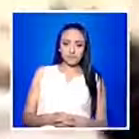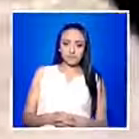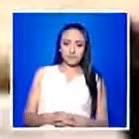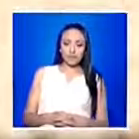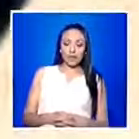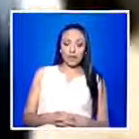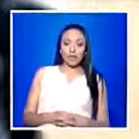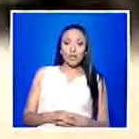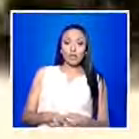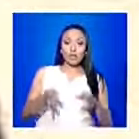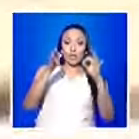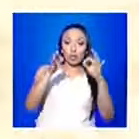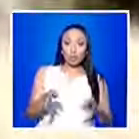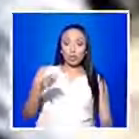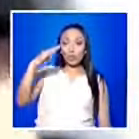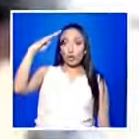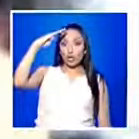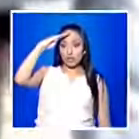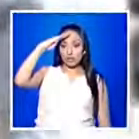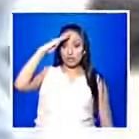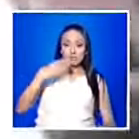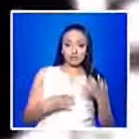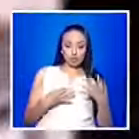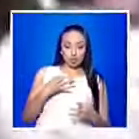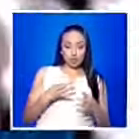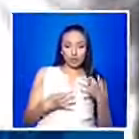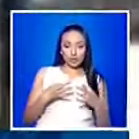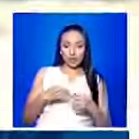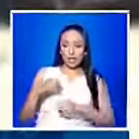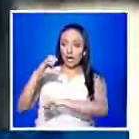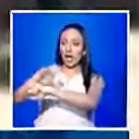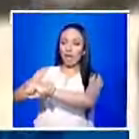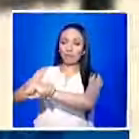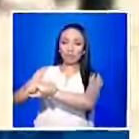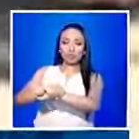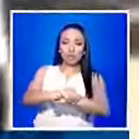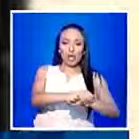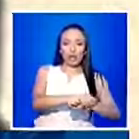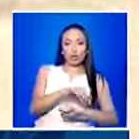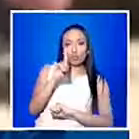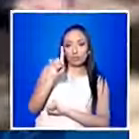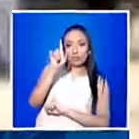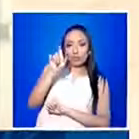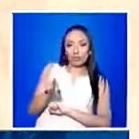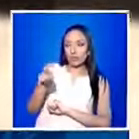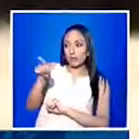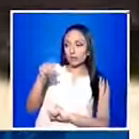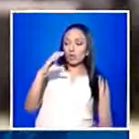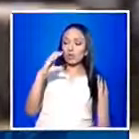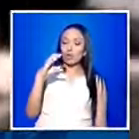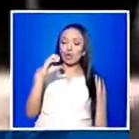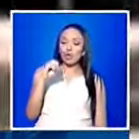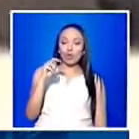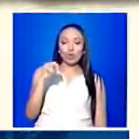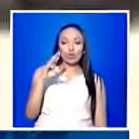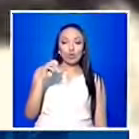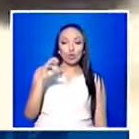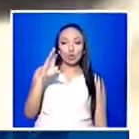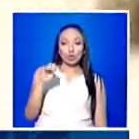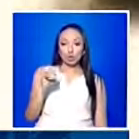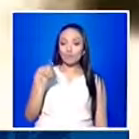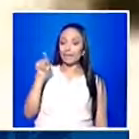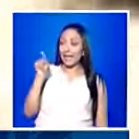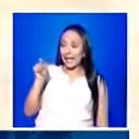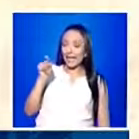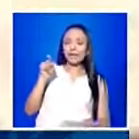Es el momento que miembros de la Policía Judicial detienen a un agente civil de tránsito en Conocoto, acusado de extorsionar a un grupo de choferes de una